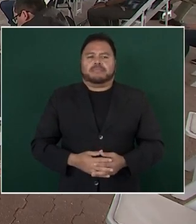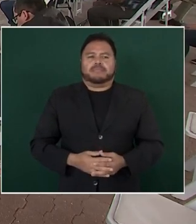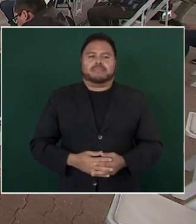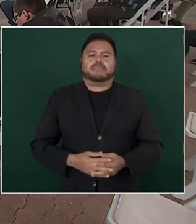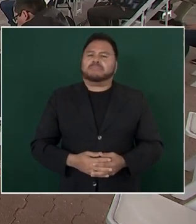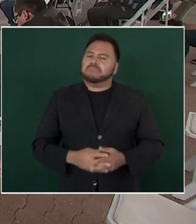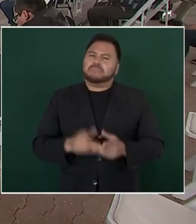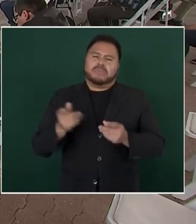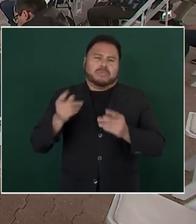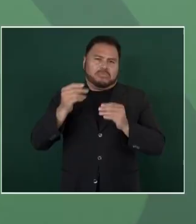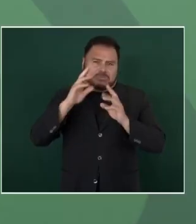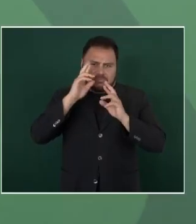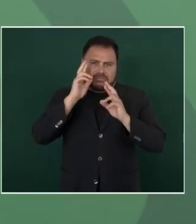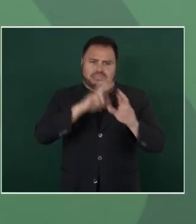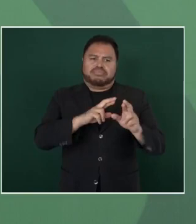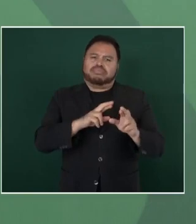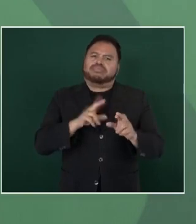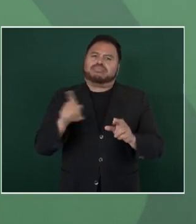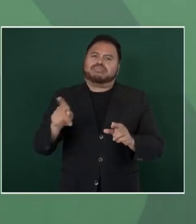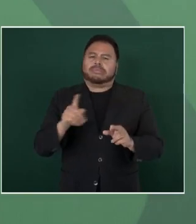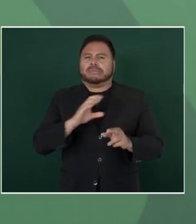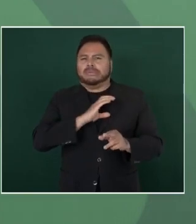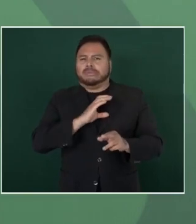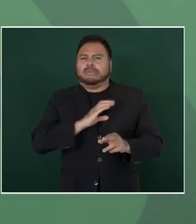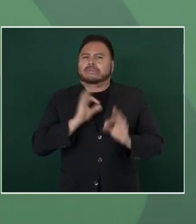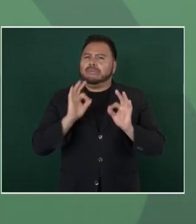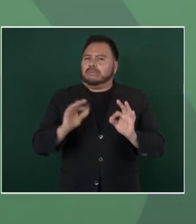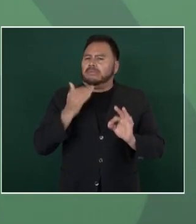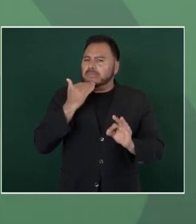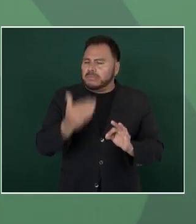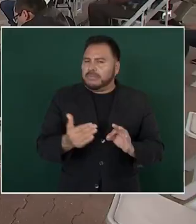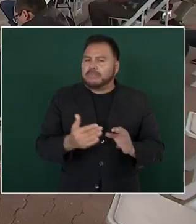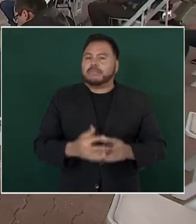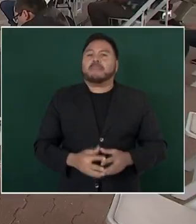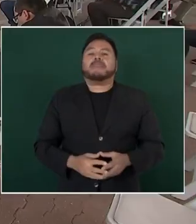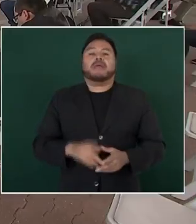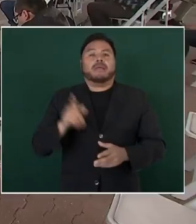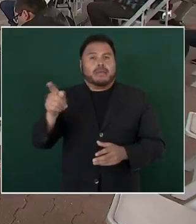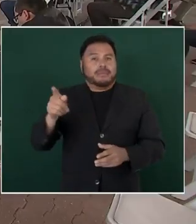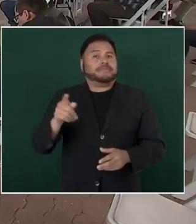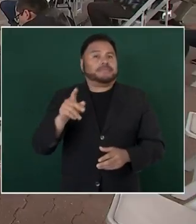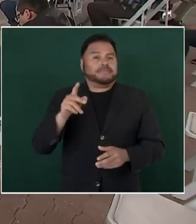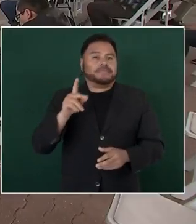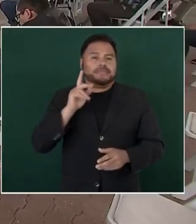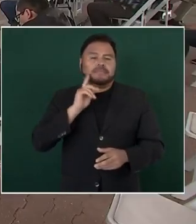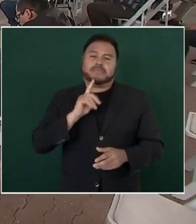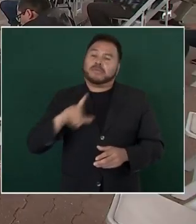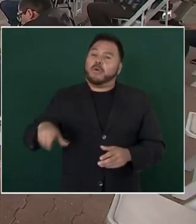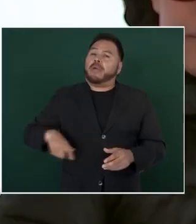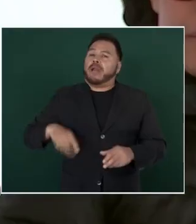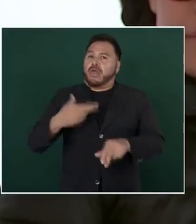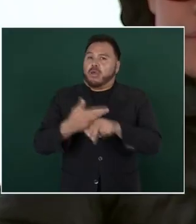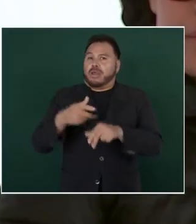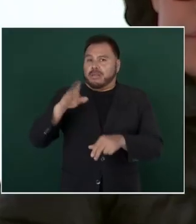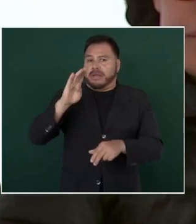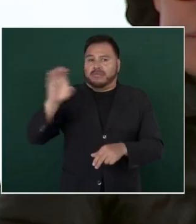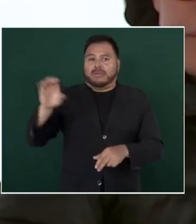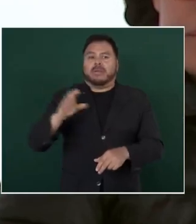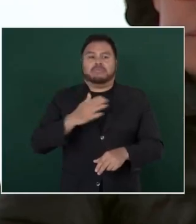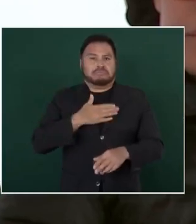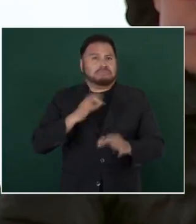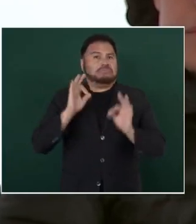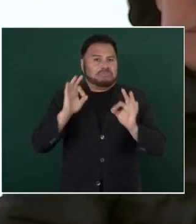muy respetuosa, cariñosa. Tienen muy buena gobernadora Baja California.